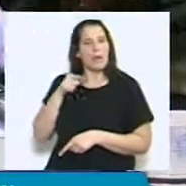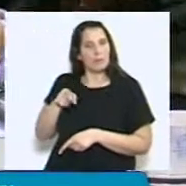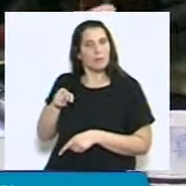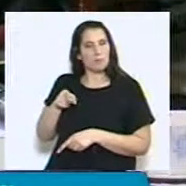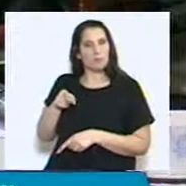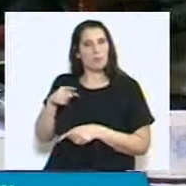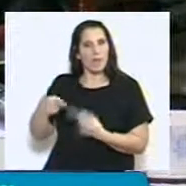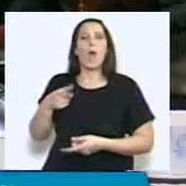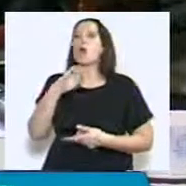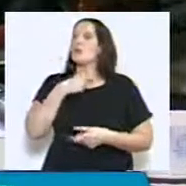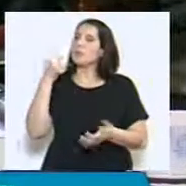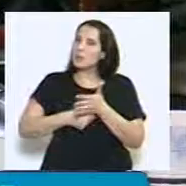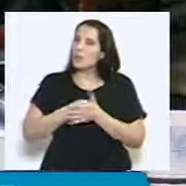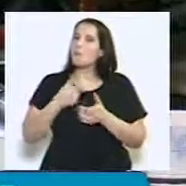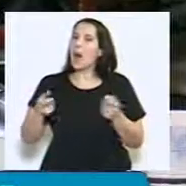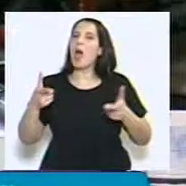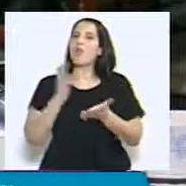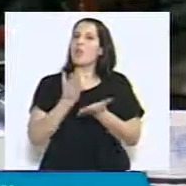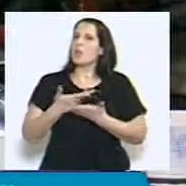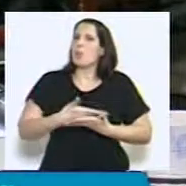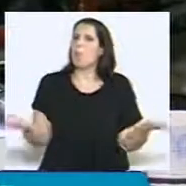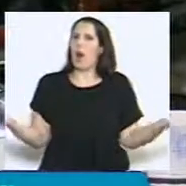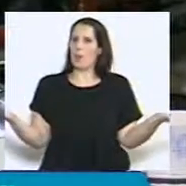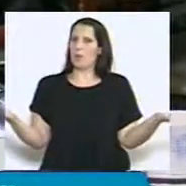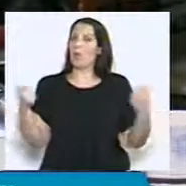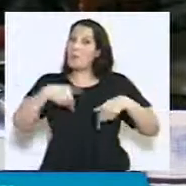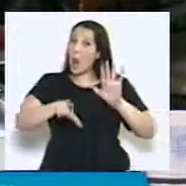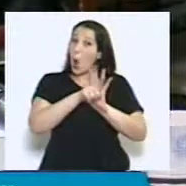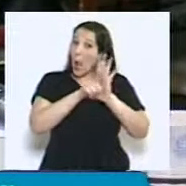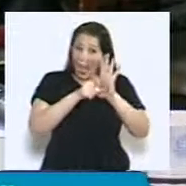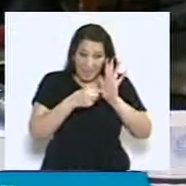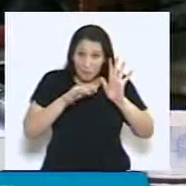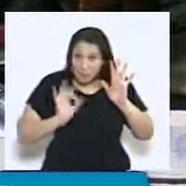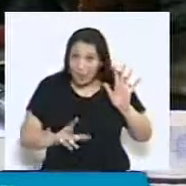por la ampliación de derechos, pero con esta ley es realmente